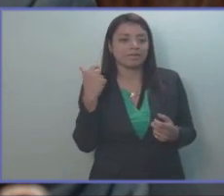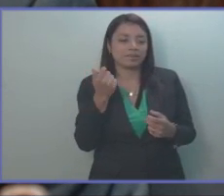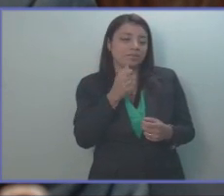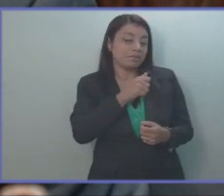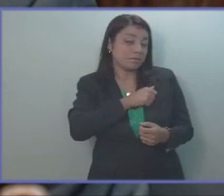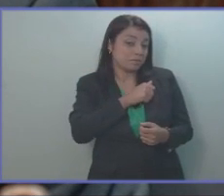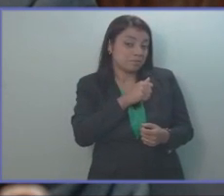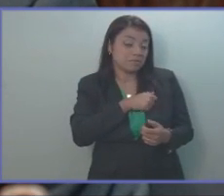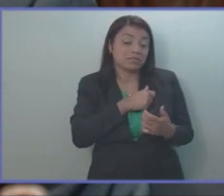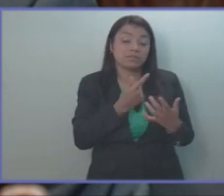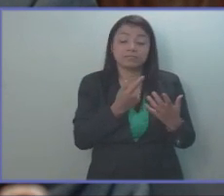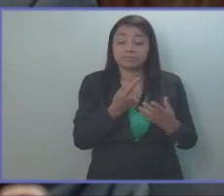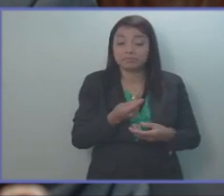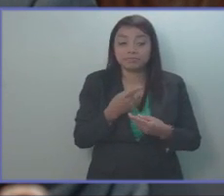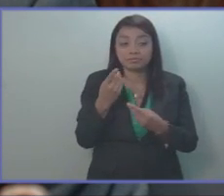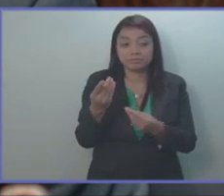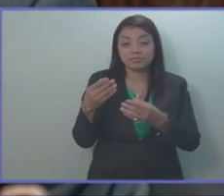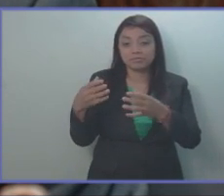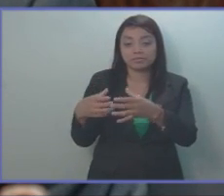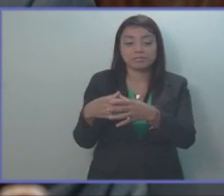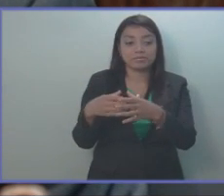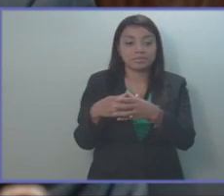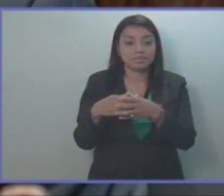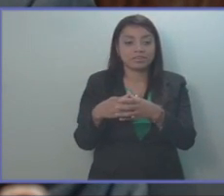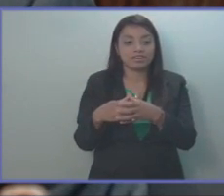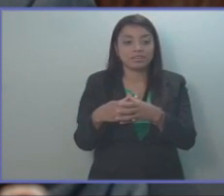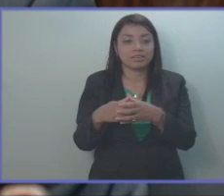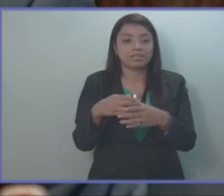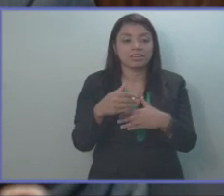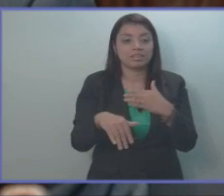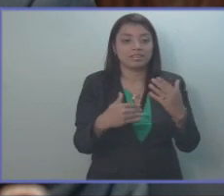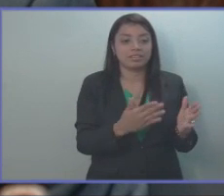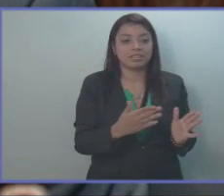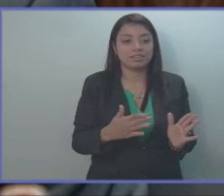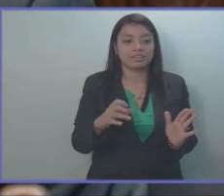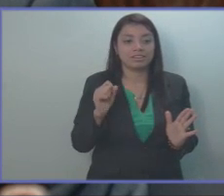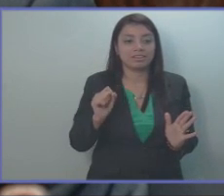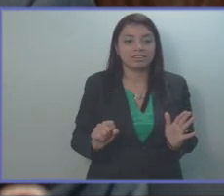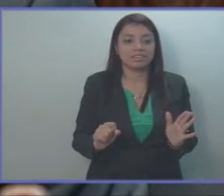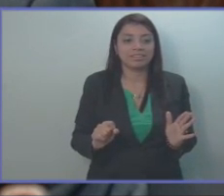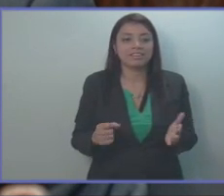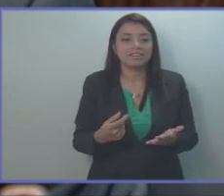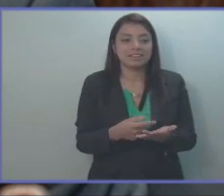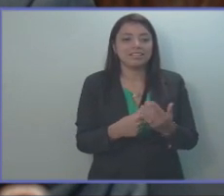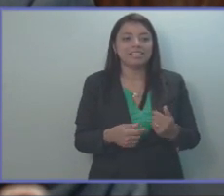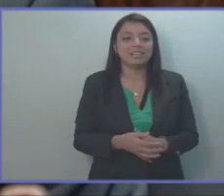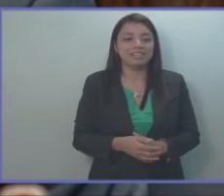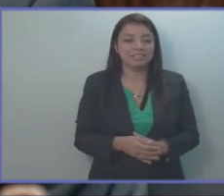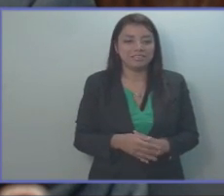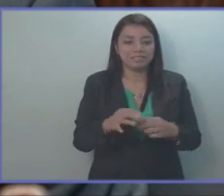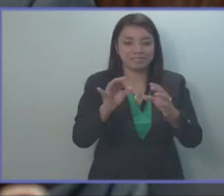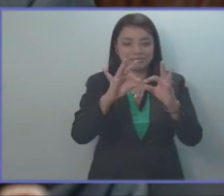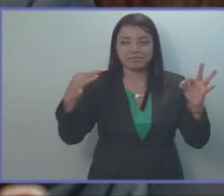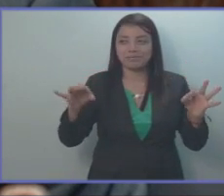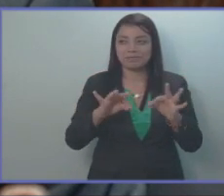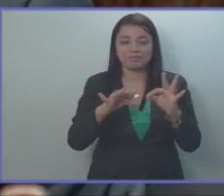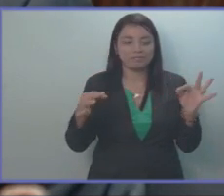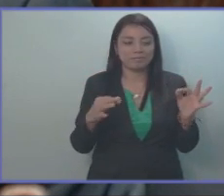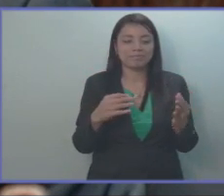remitieron para consideración de la comisión la propuesta concreta de redacción que contiene la reforma a la